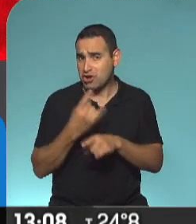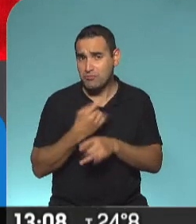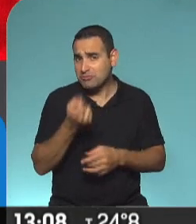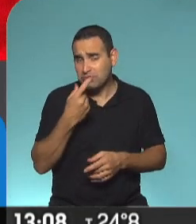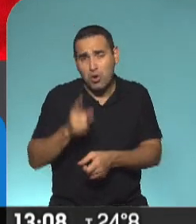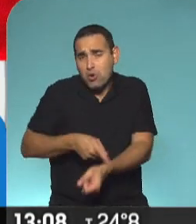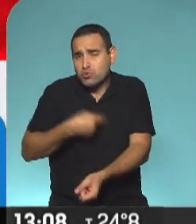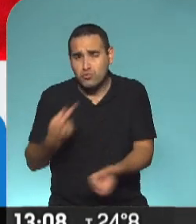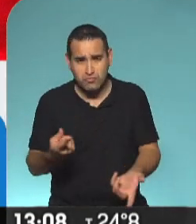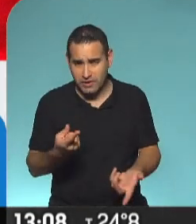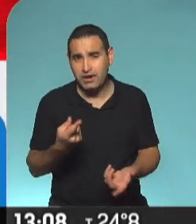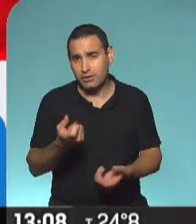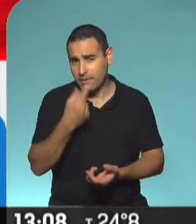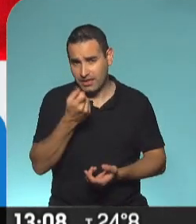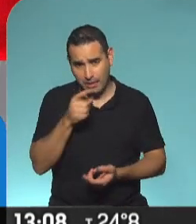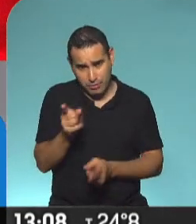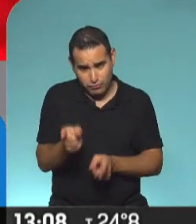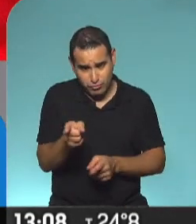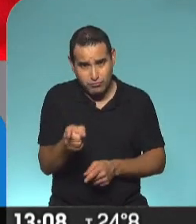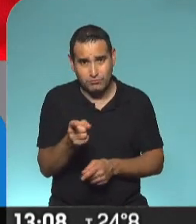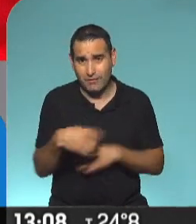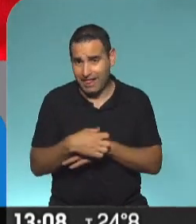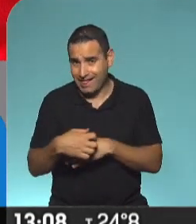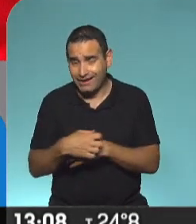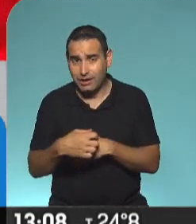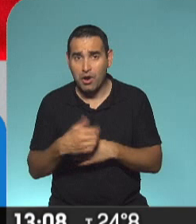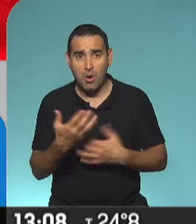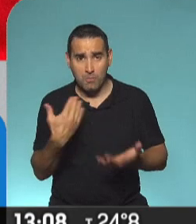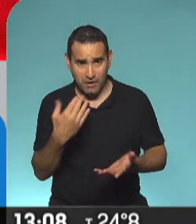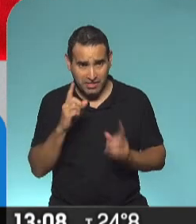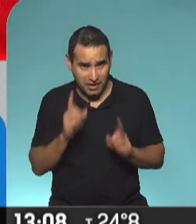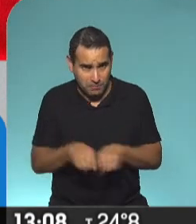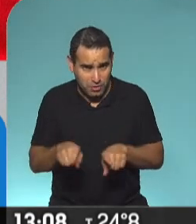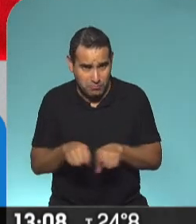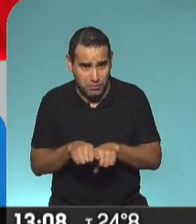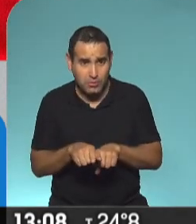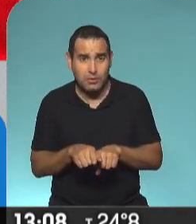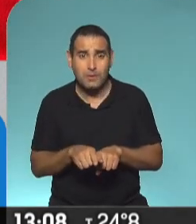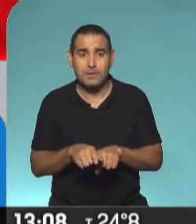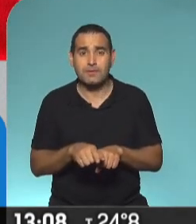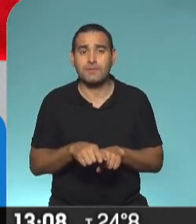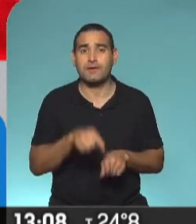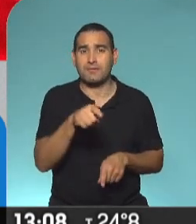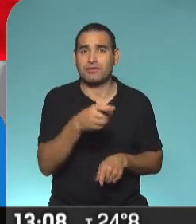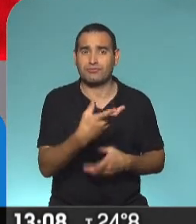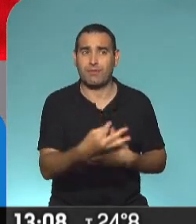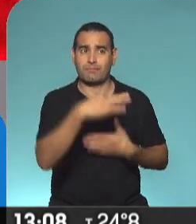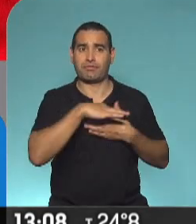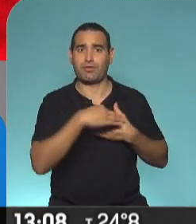una dexabetametasona relacionada con la alergia, ¿podemos acudir a este medicamento para tratar de evitar el